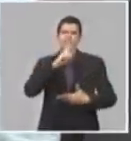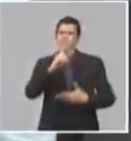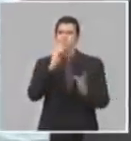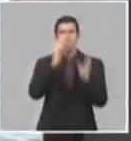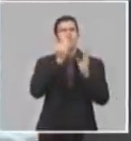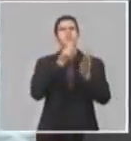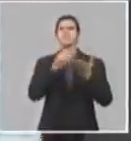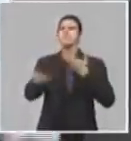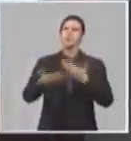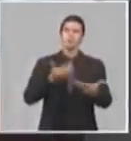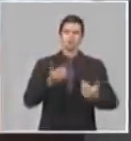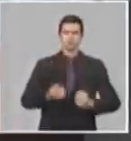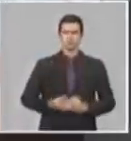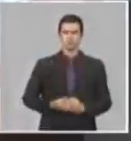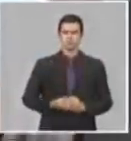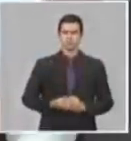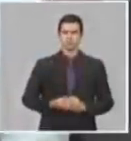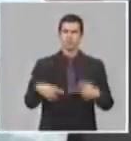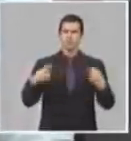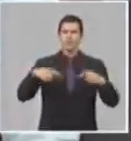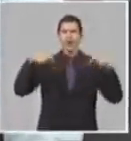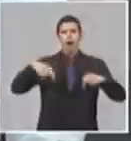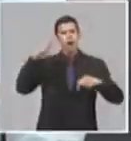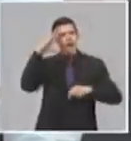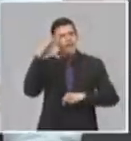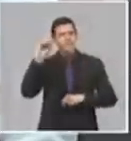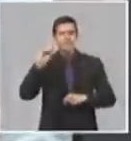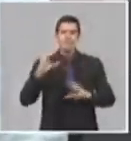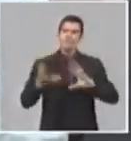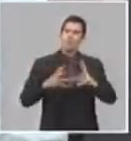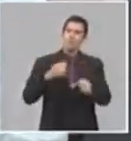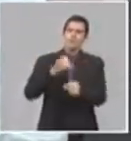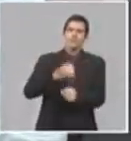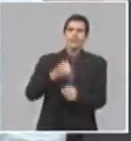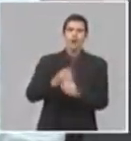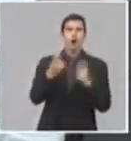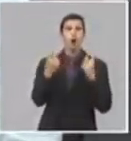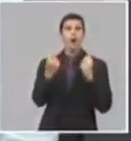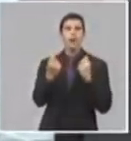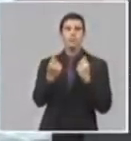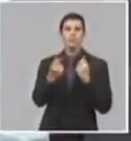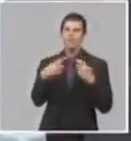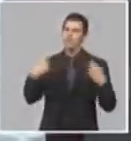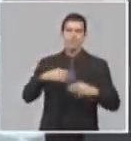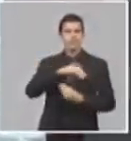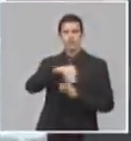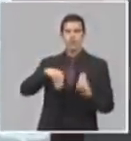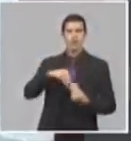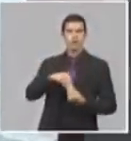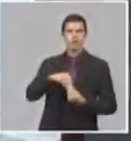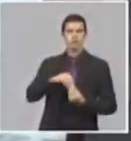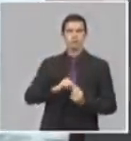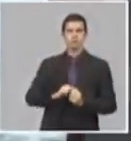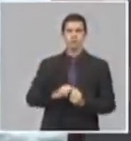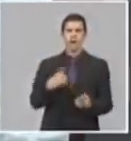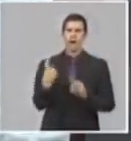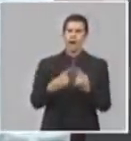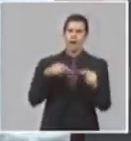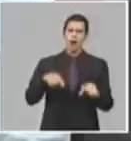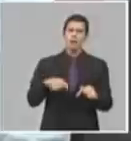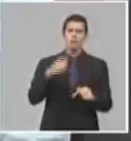que implementar medidas que, entre comillas, parece que favorecen a pocos, pero que a la larga beneficiarán a